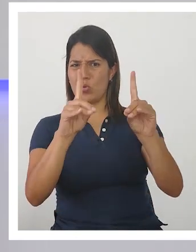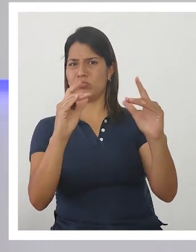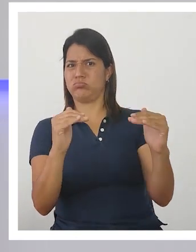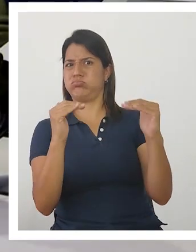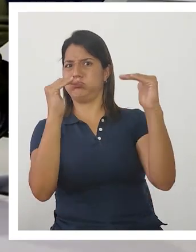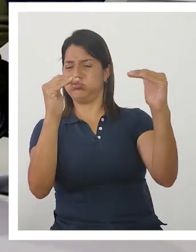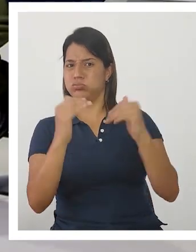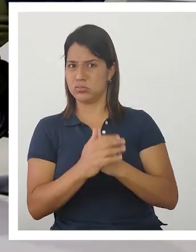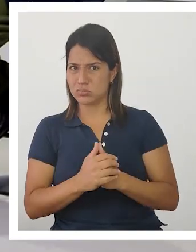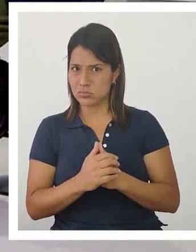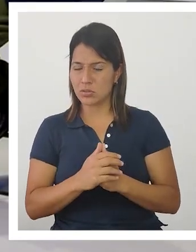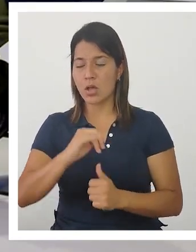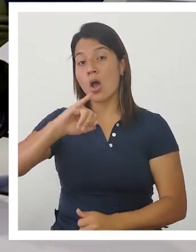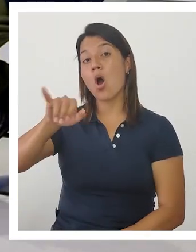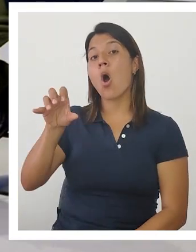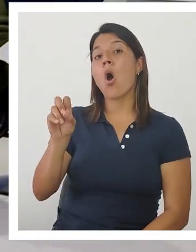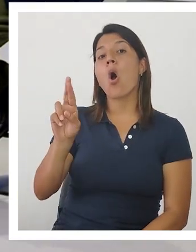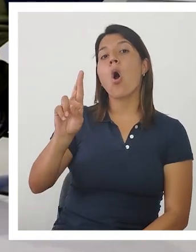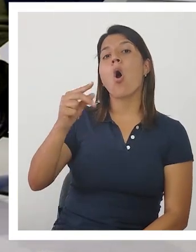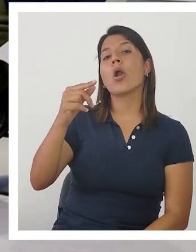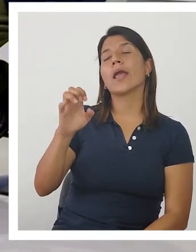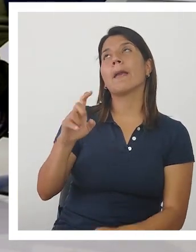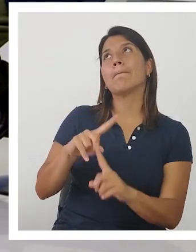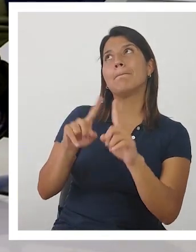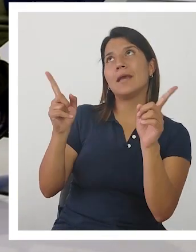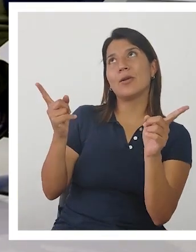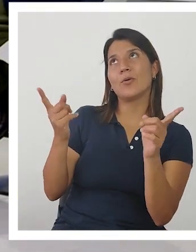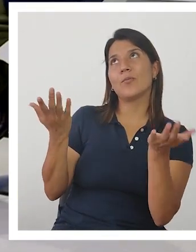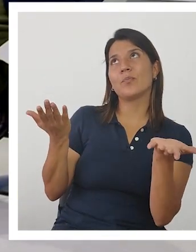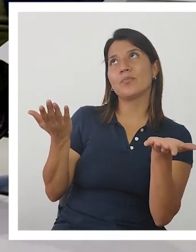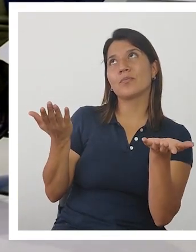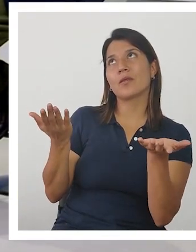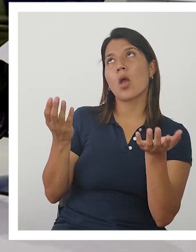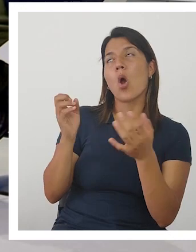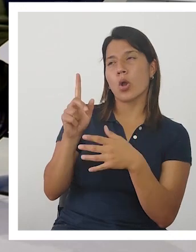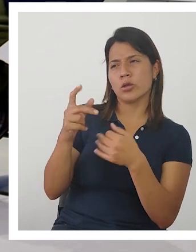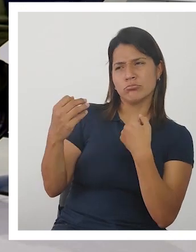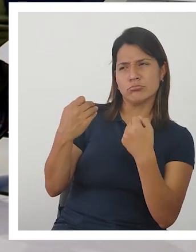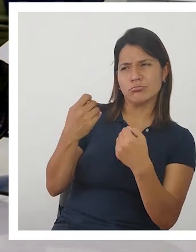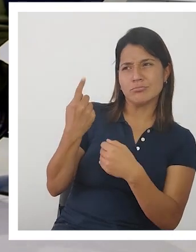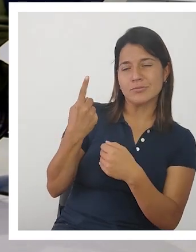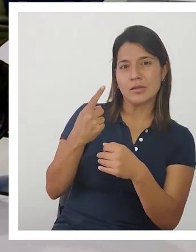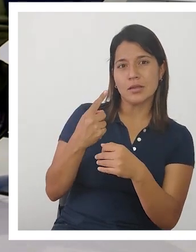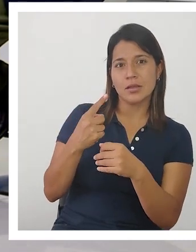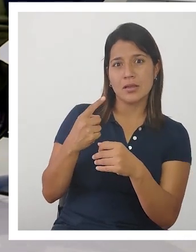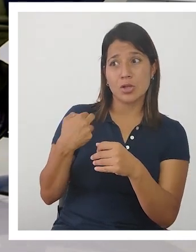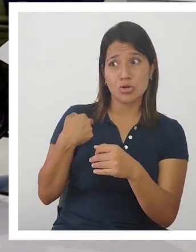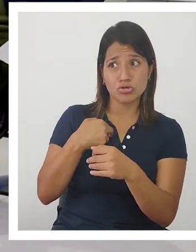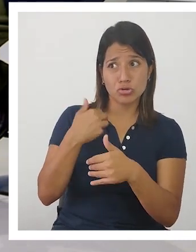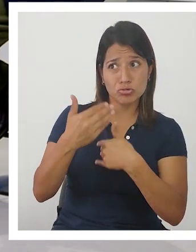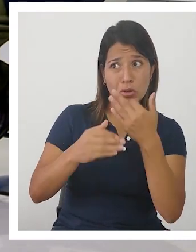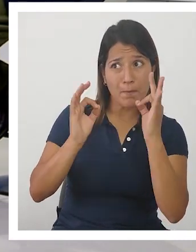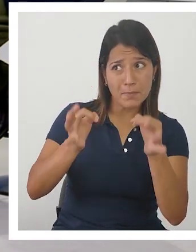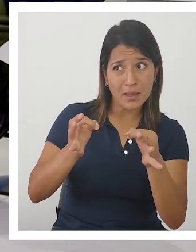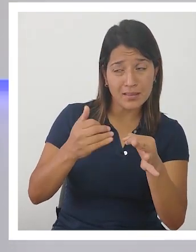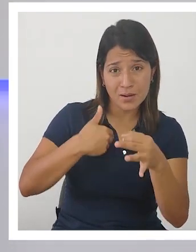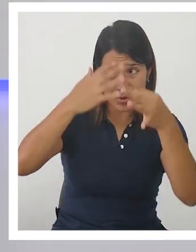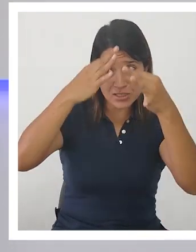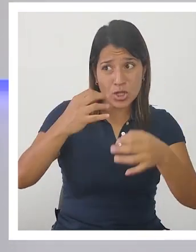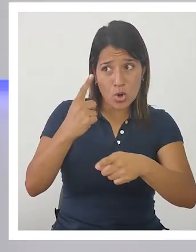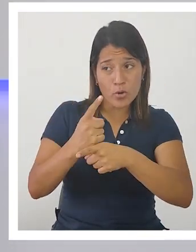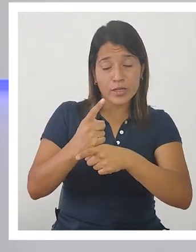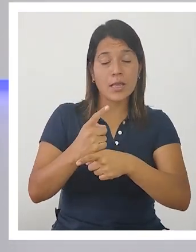Jorge, pero pese a todo ello, ¿vamos por buen camino? ¿Estamos tomando políticas correctas? Vamos a hacerlo